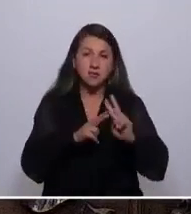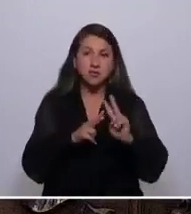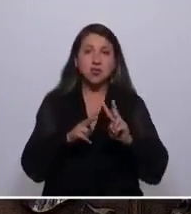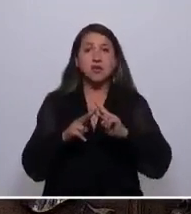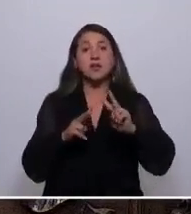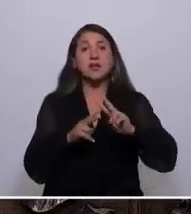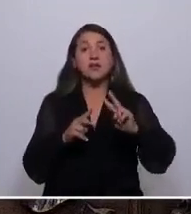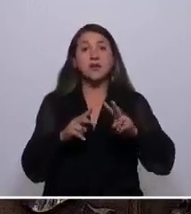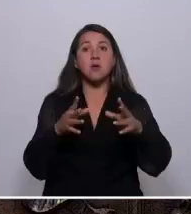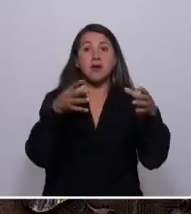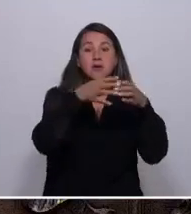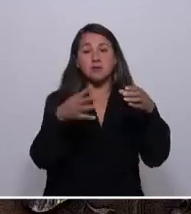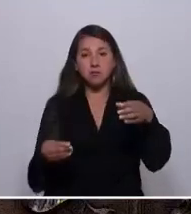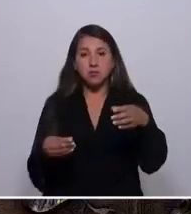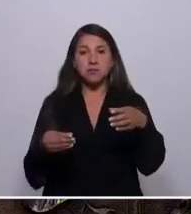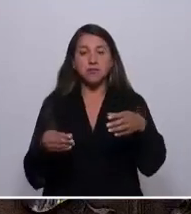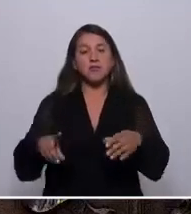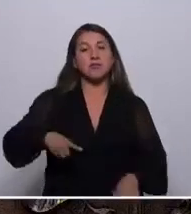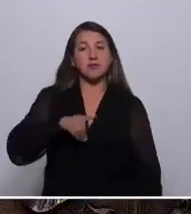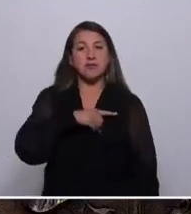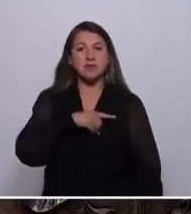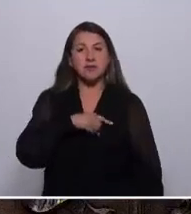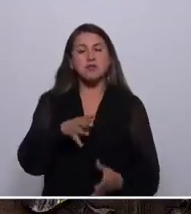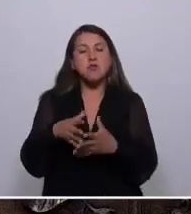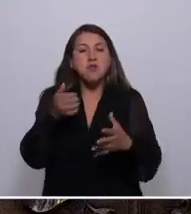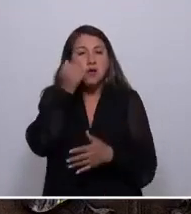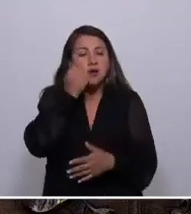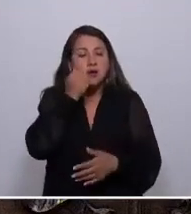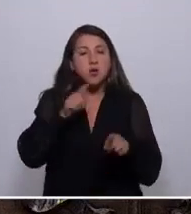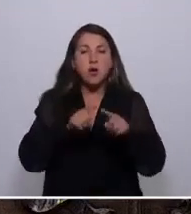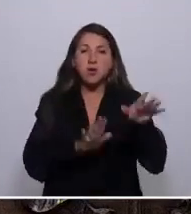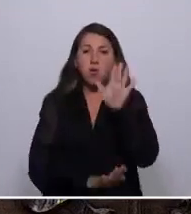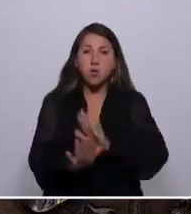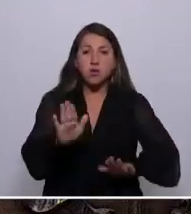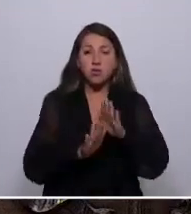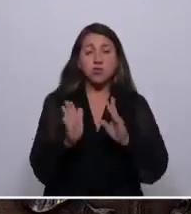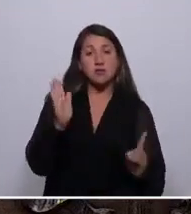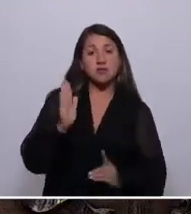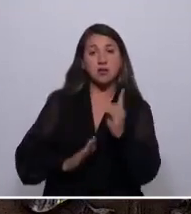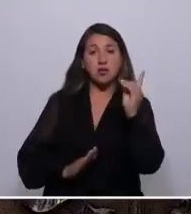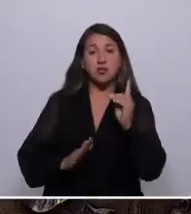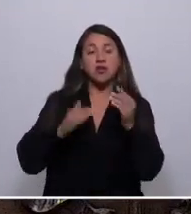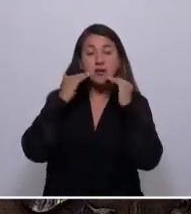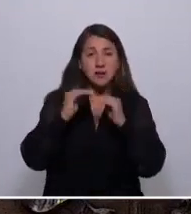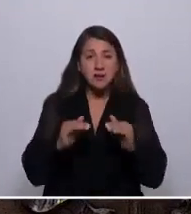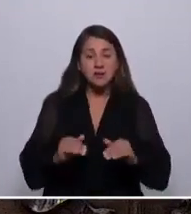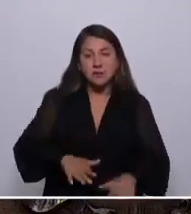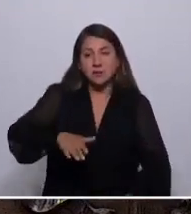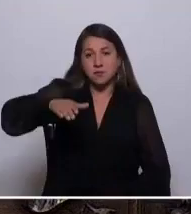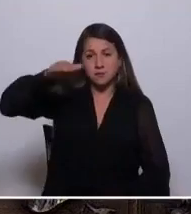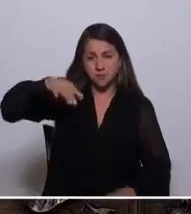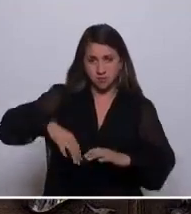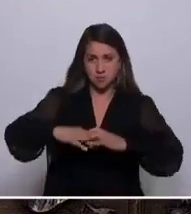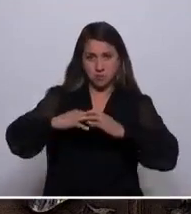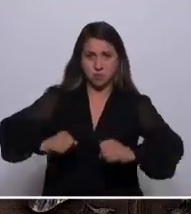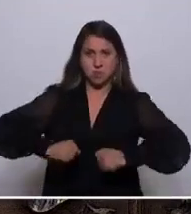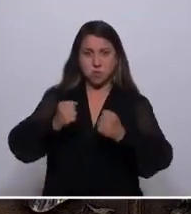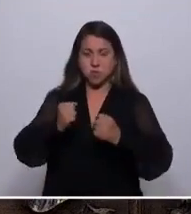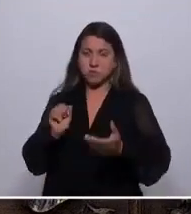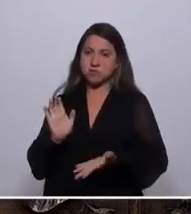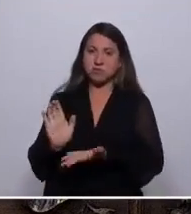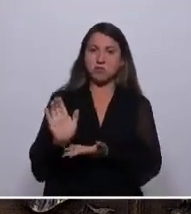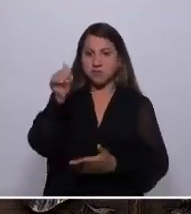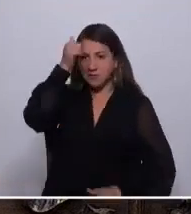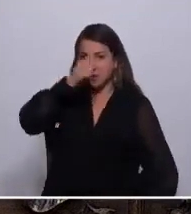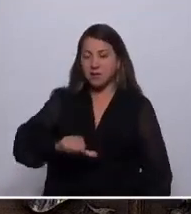serán dignas y llenas de cariño. La crianza y el desarrollo de las infancias será robusto y se repudiará, condenará